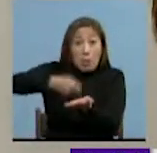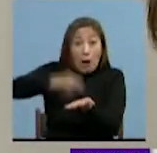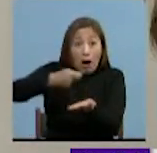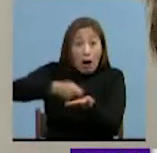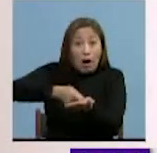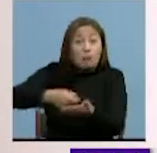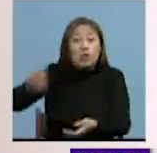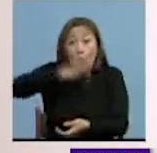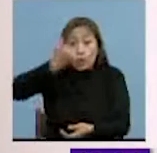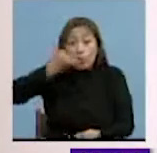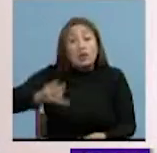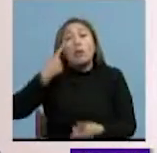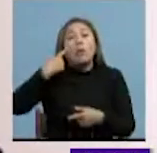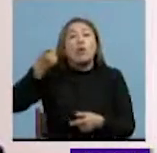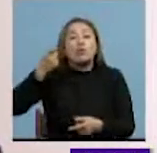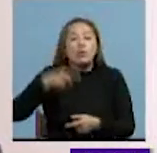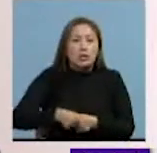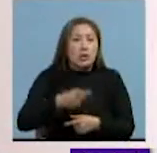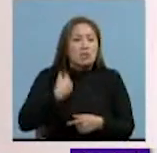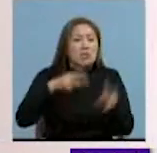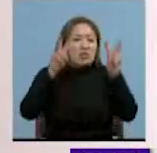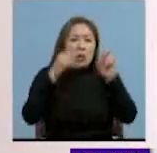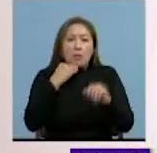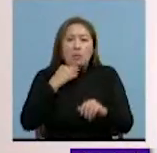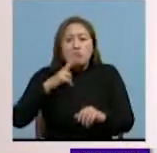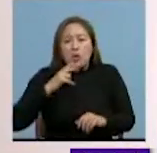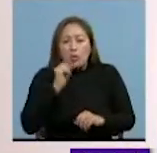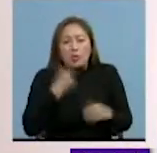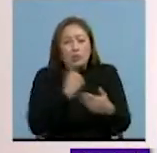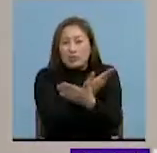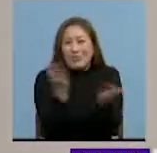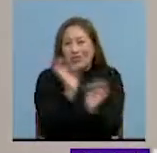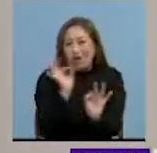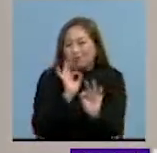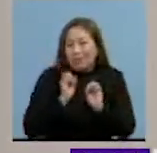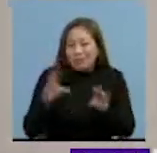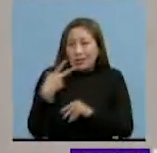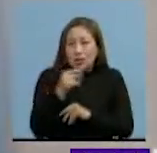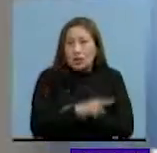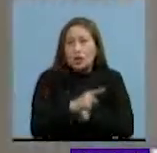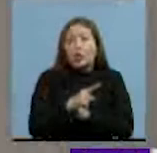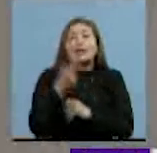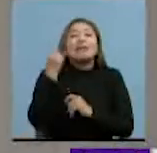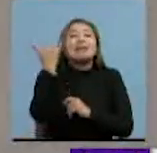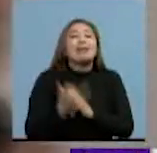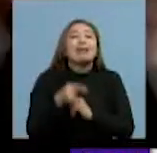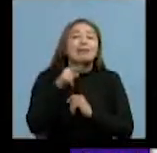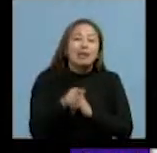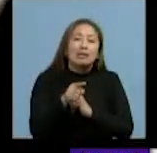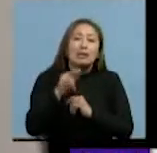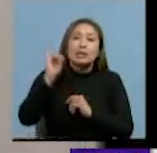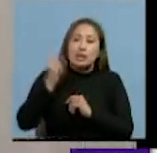En algún momento, y por temas personales que no creo que sea un tema para exponer públicamente, era beneficiaria, tiene